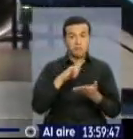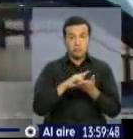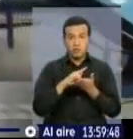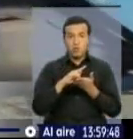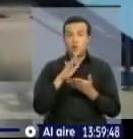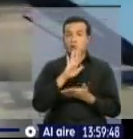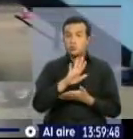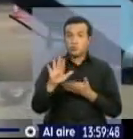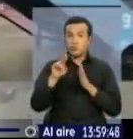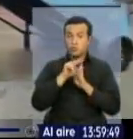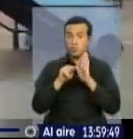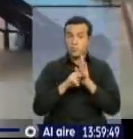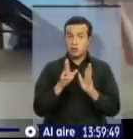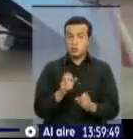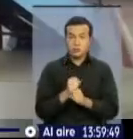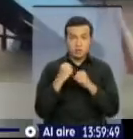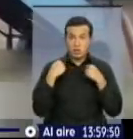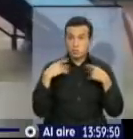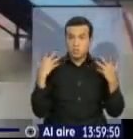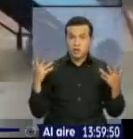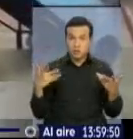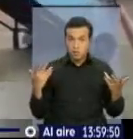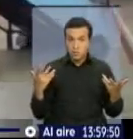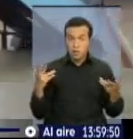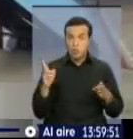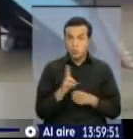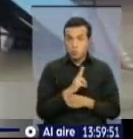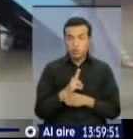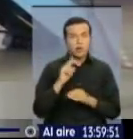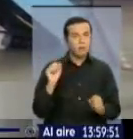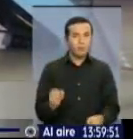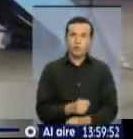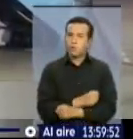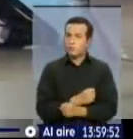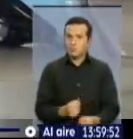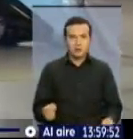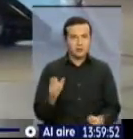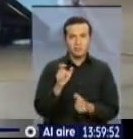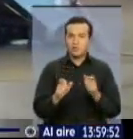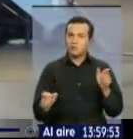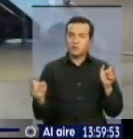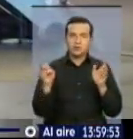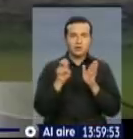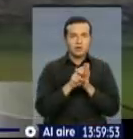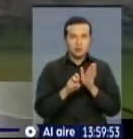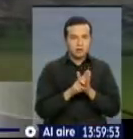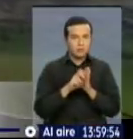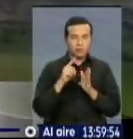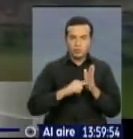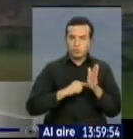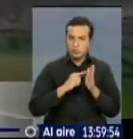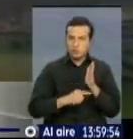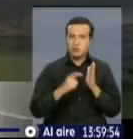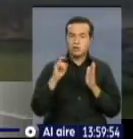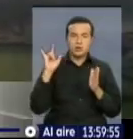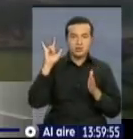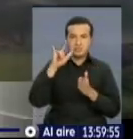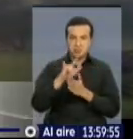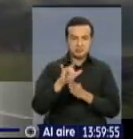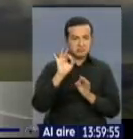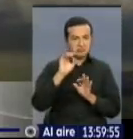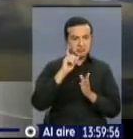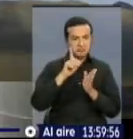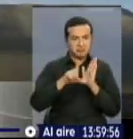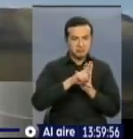practicar las normas de seguridad establecidas, puedan ser utilizados para el transporte de pasajeros. Las aeronaves se encuentran